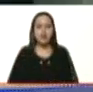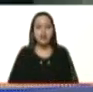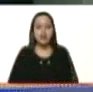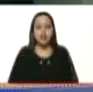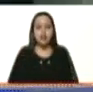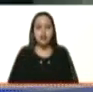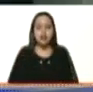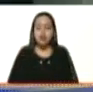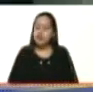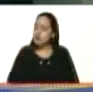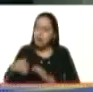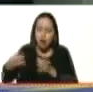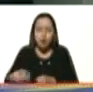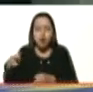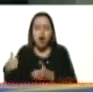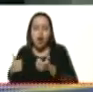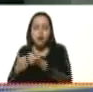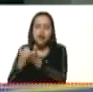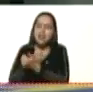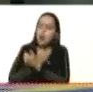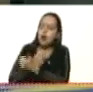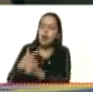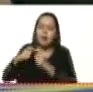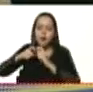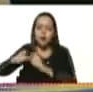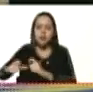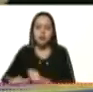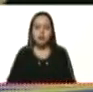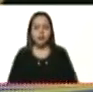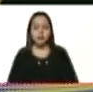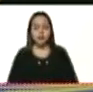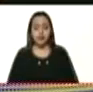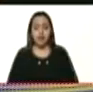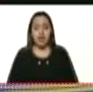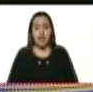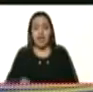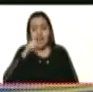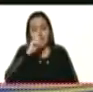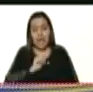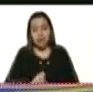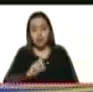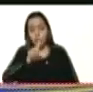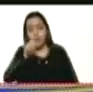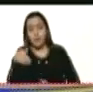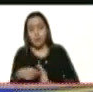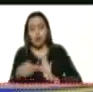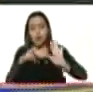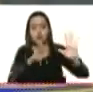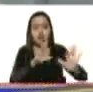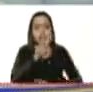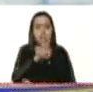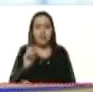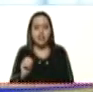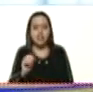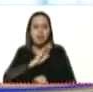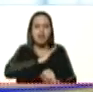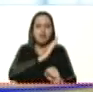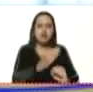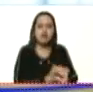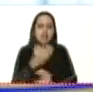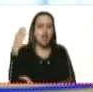ama de corazón. A finales de 1820, con la misión de seguir fortaleciendo a Colombia, va a